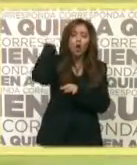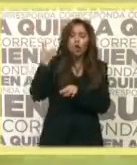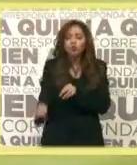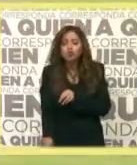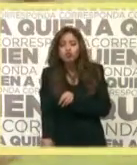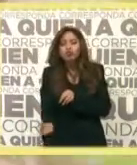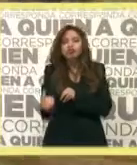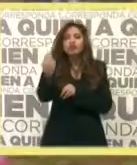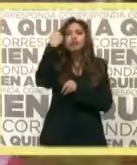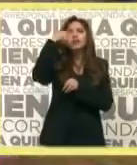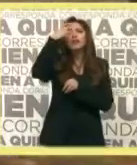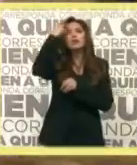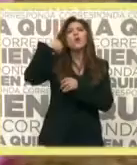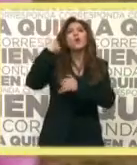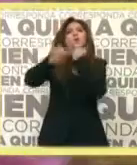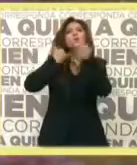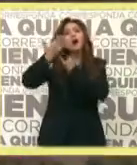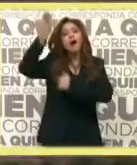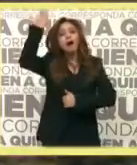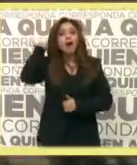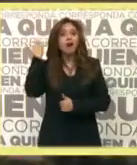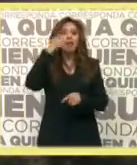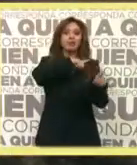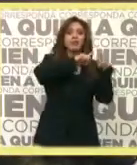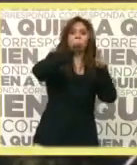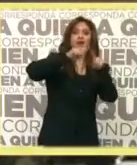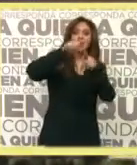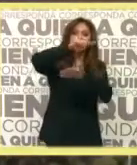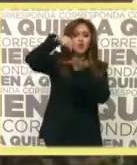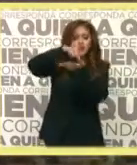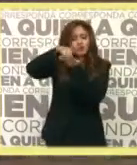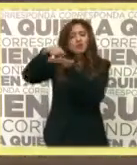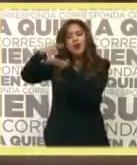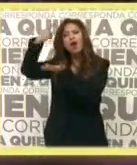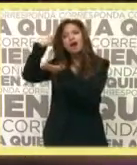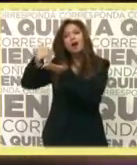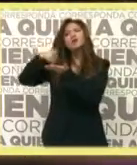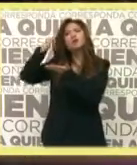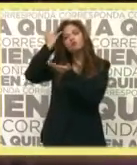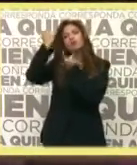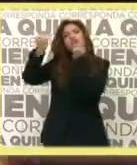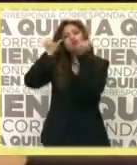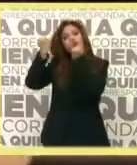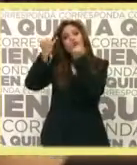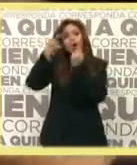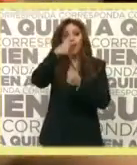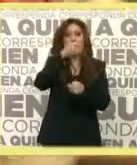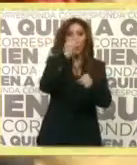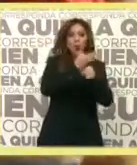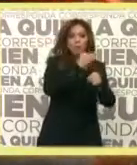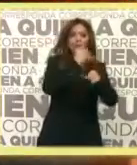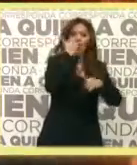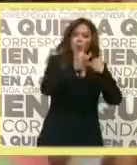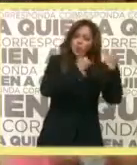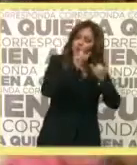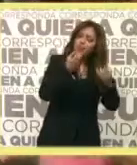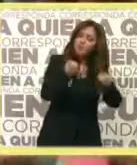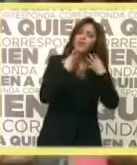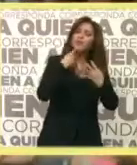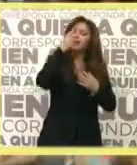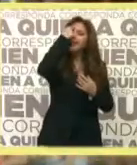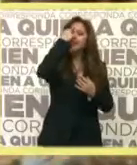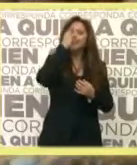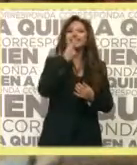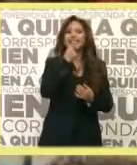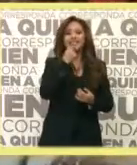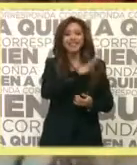encantaba jugar de niños. Este nos lleva a lugares imaginarios los cuales disfrutábamos al máximo. Para ello, un juguete es una magia que los pone más